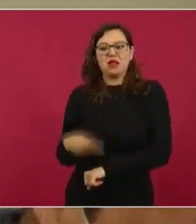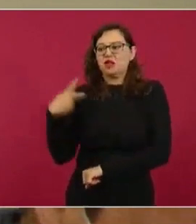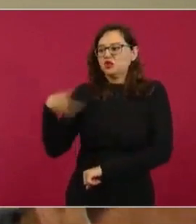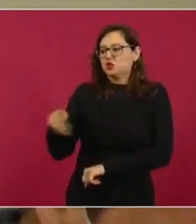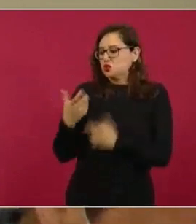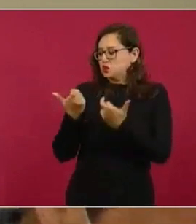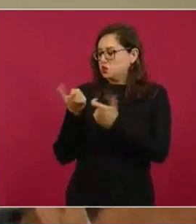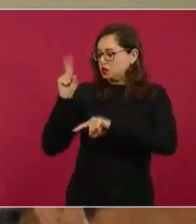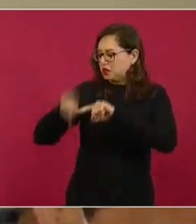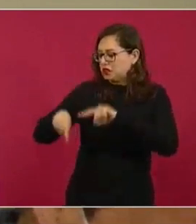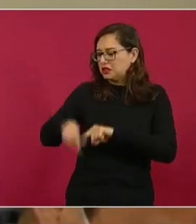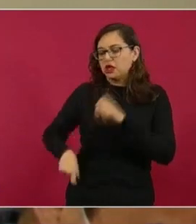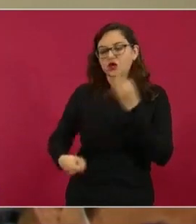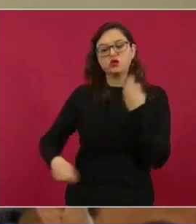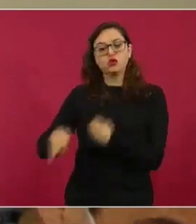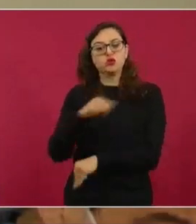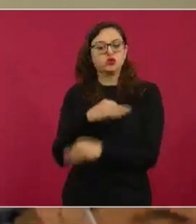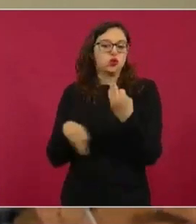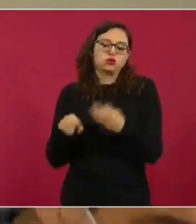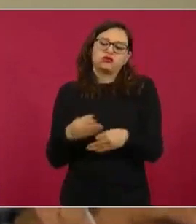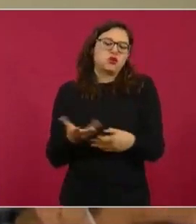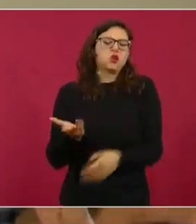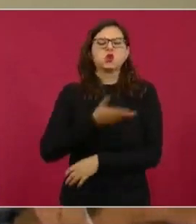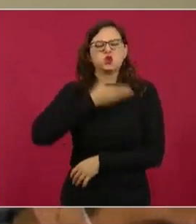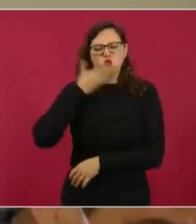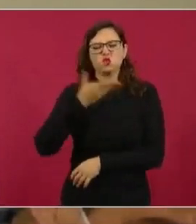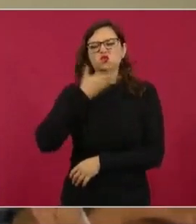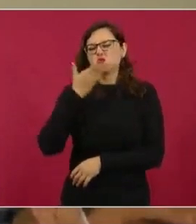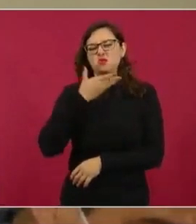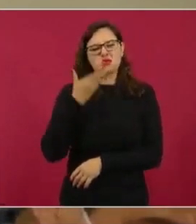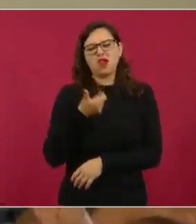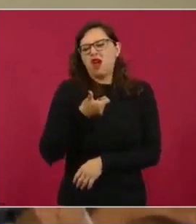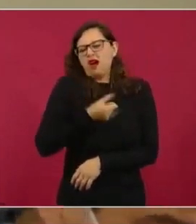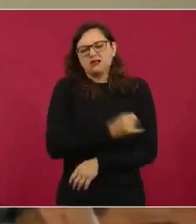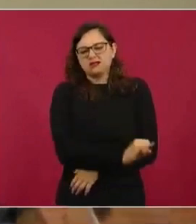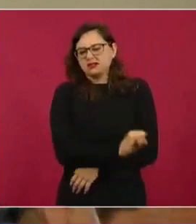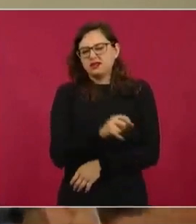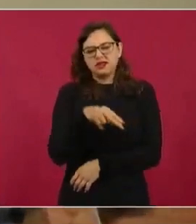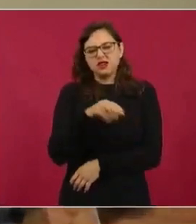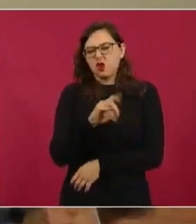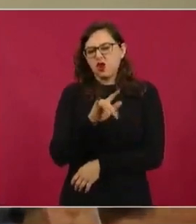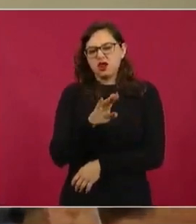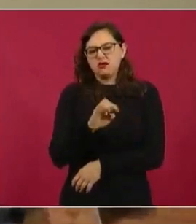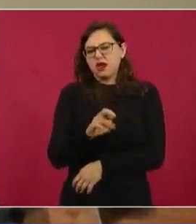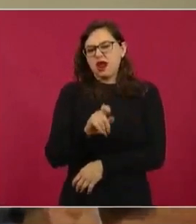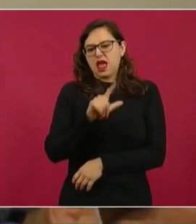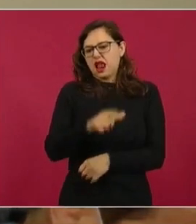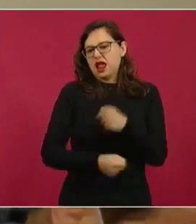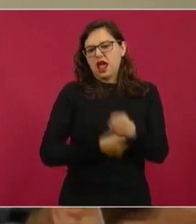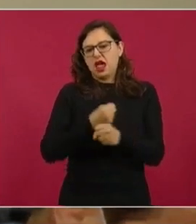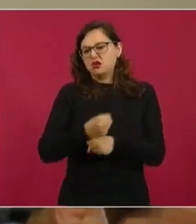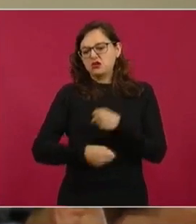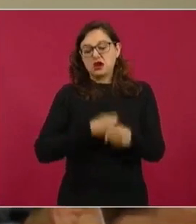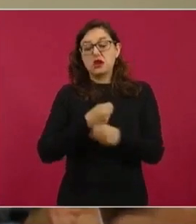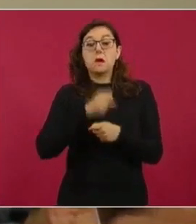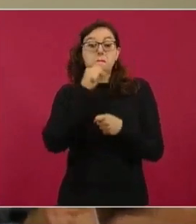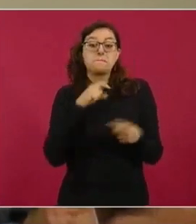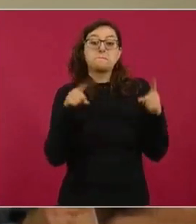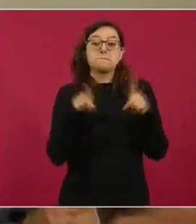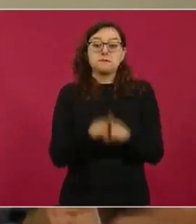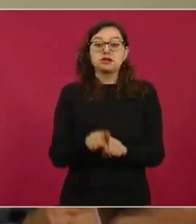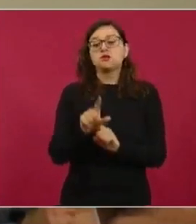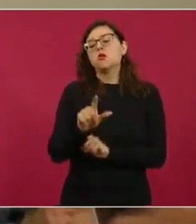arrebataron todos los derechos laborales, pues lo que ha operado precisamente el neoliberalismo en torno como lo que sucedió en Luz y Fuerza del Centro,